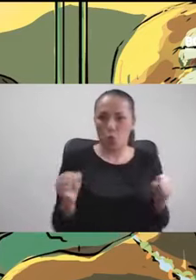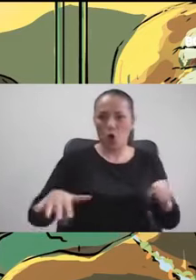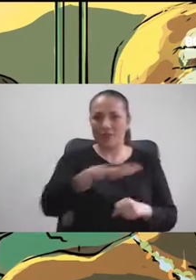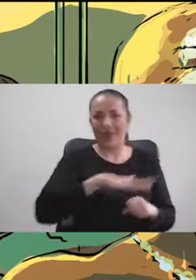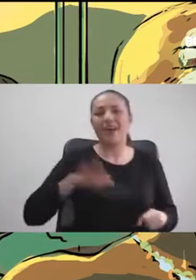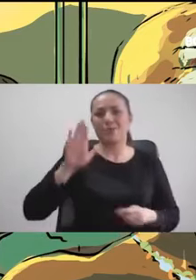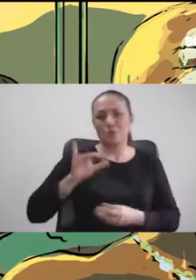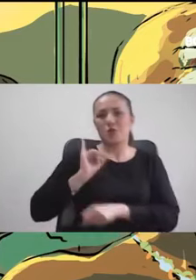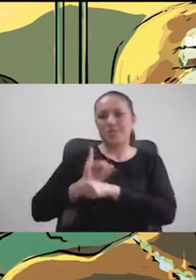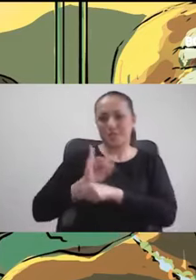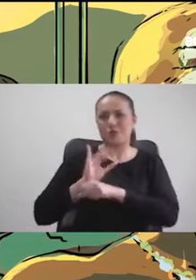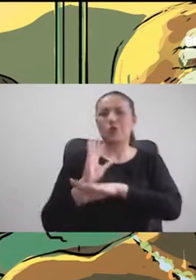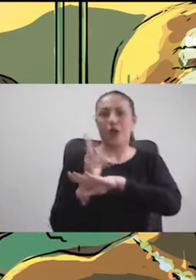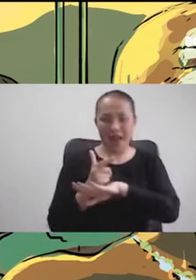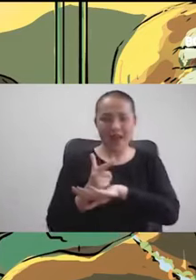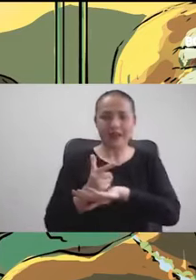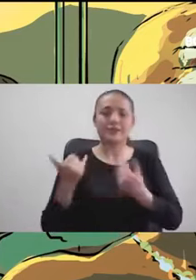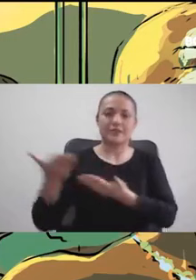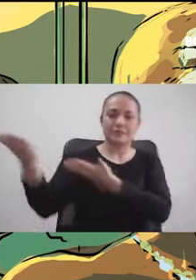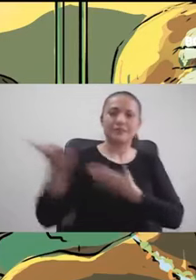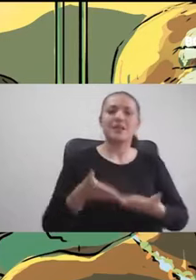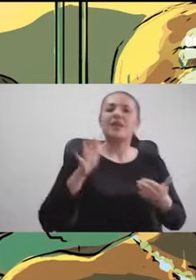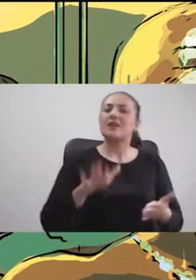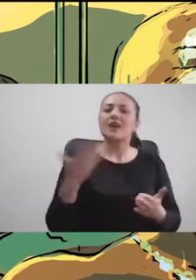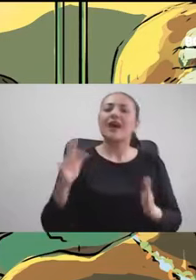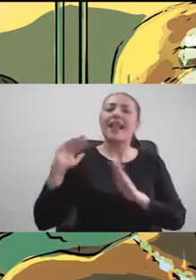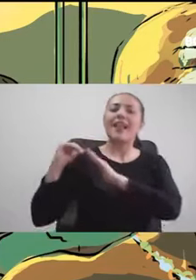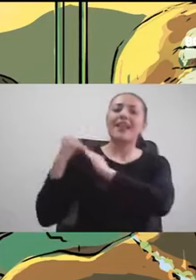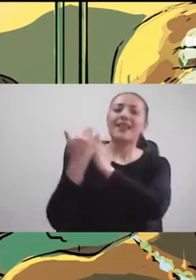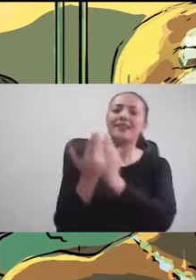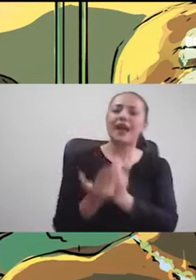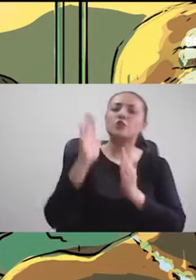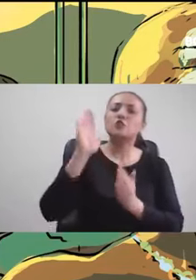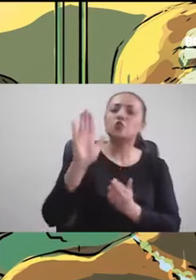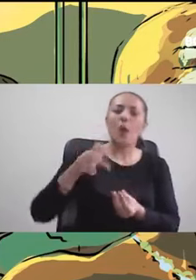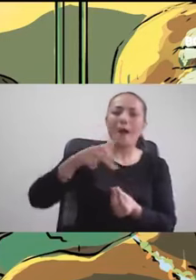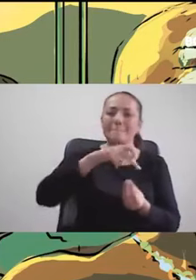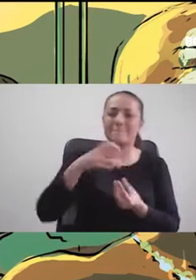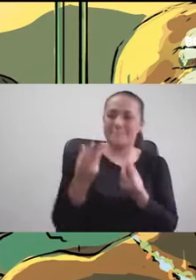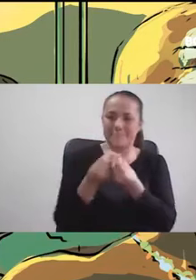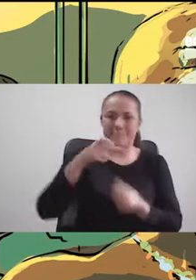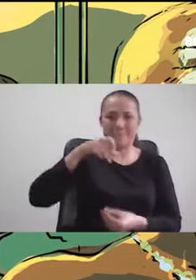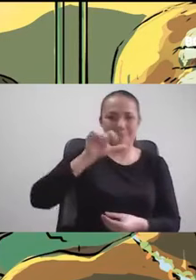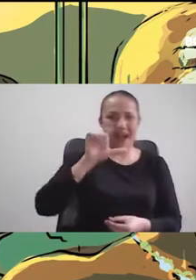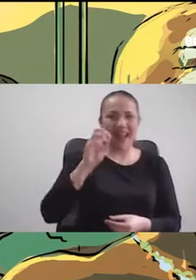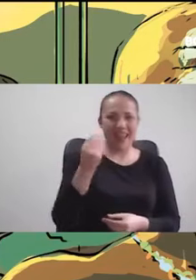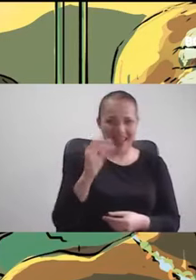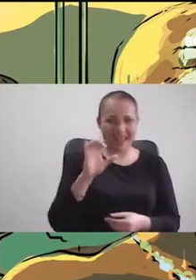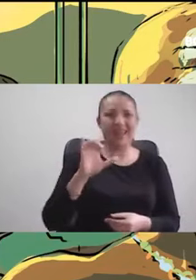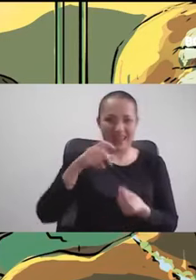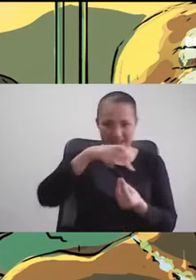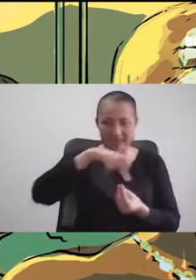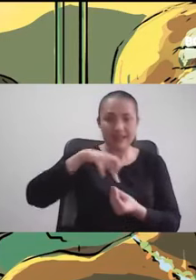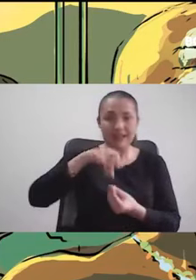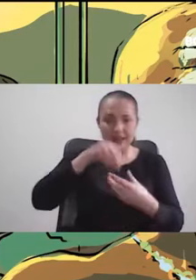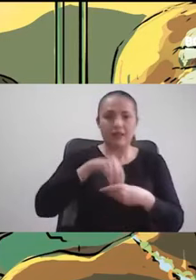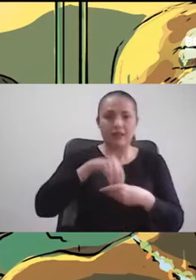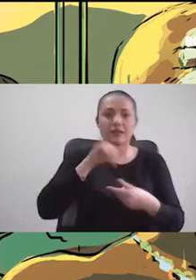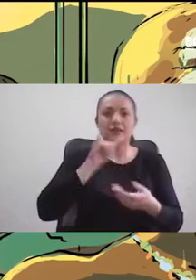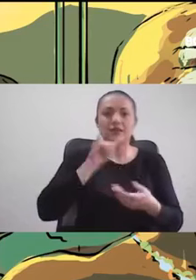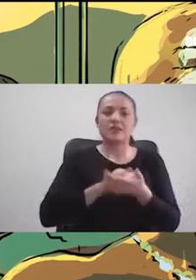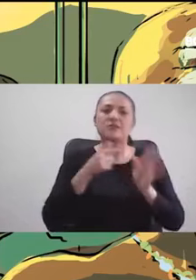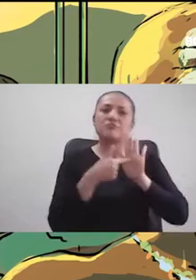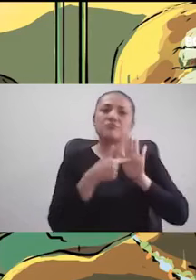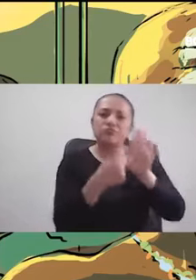al conversatorio Literatura del Palenque de San Basilio y su incidencia en las manifestaciones artísticas y culturales. Hoy